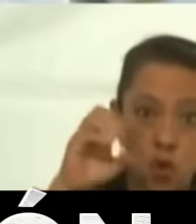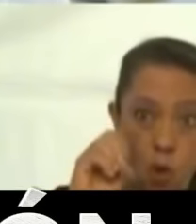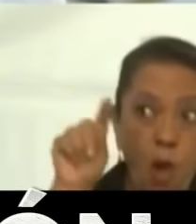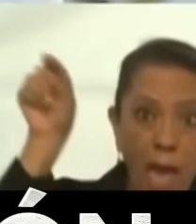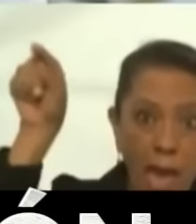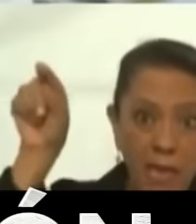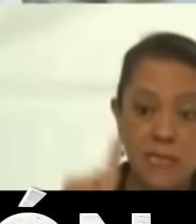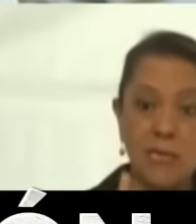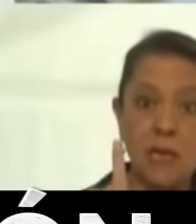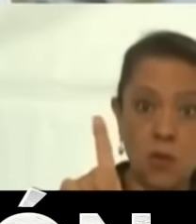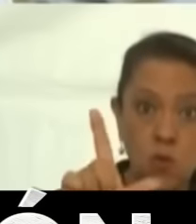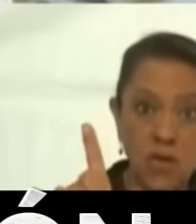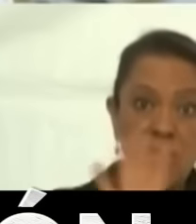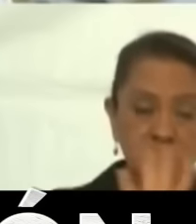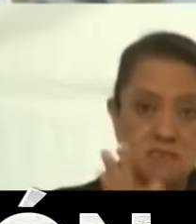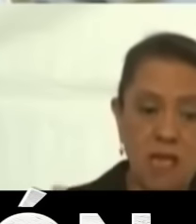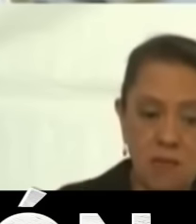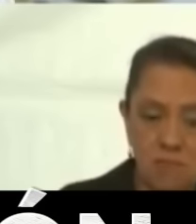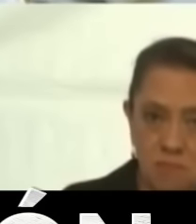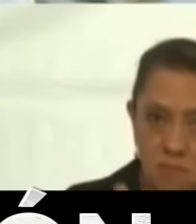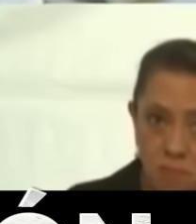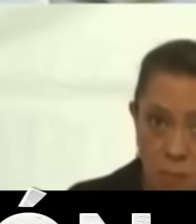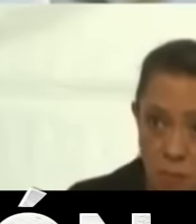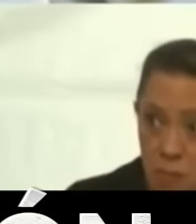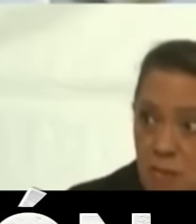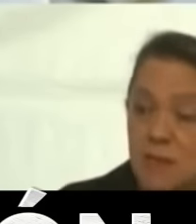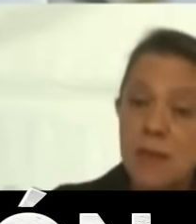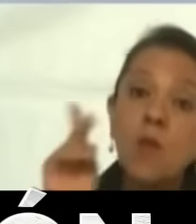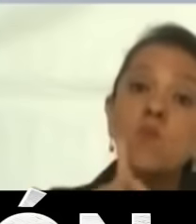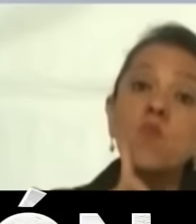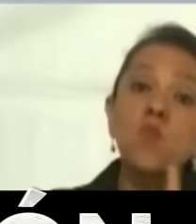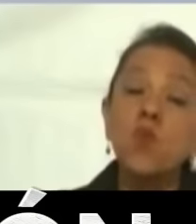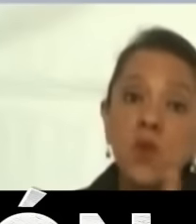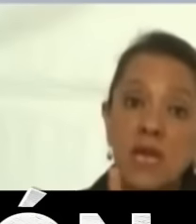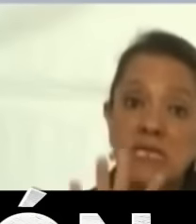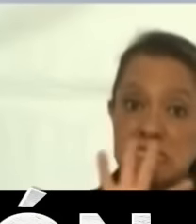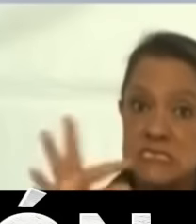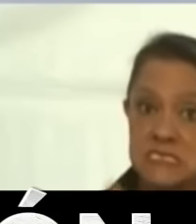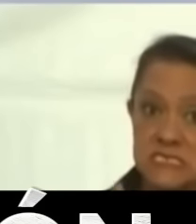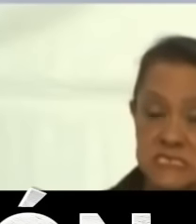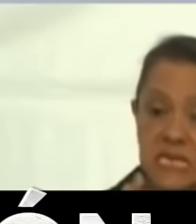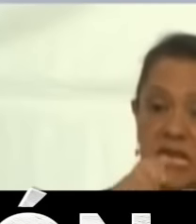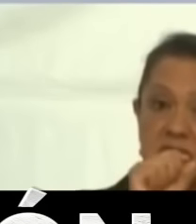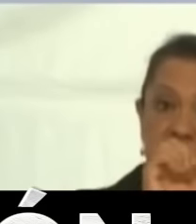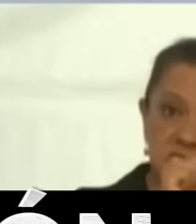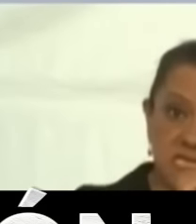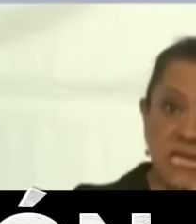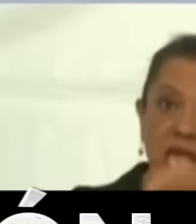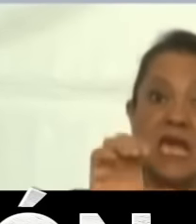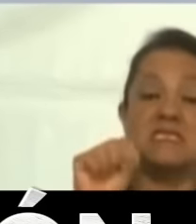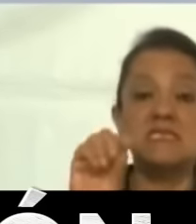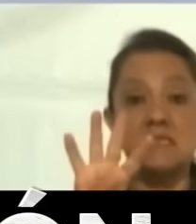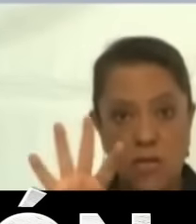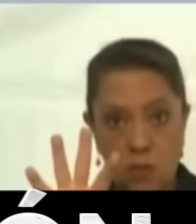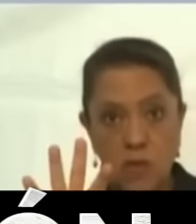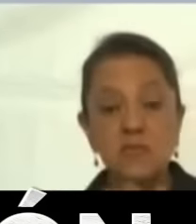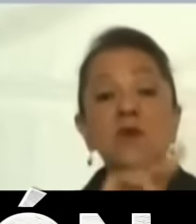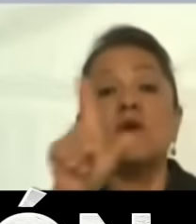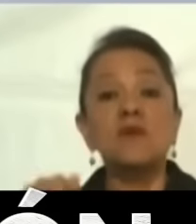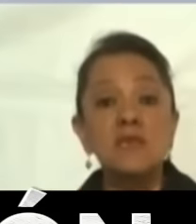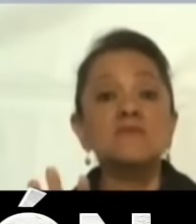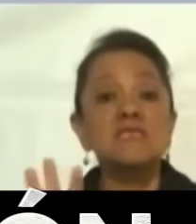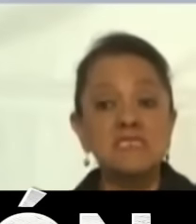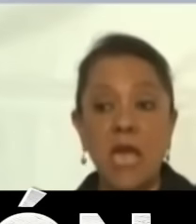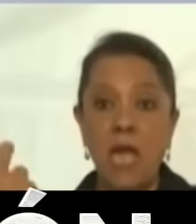a registrarse las mujeres. Cuando cumplan 65 años, de manera automática van a